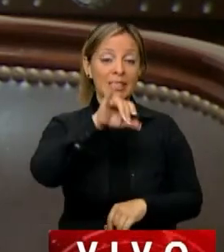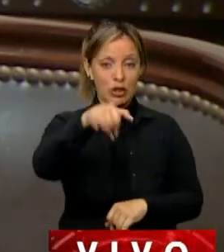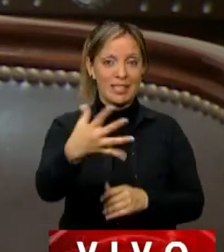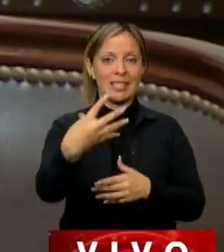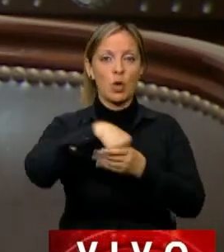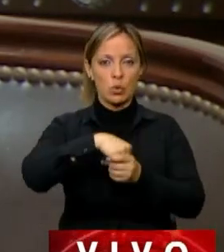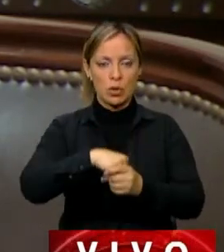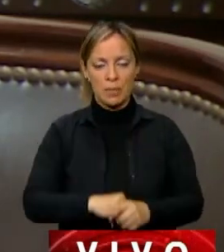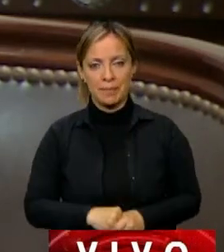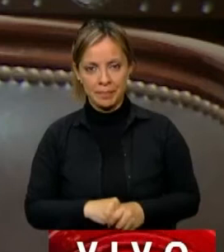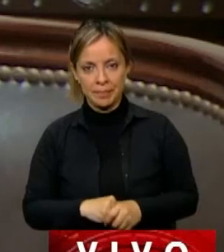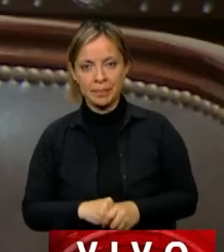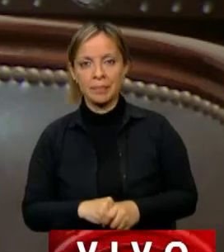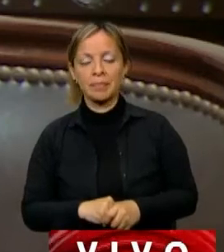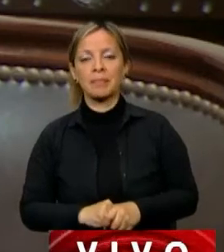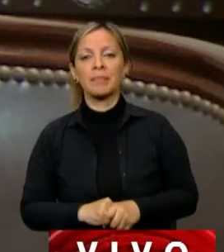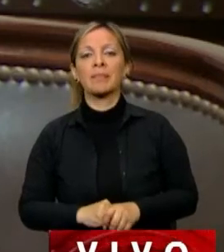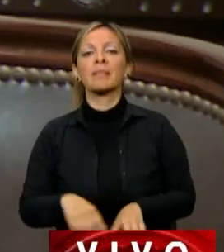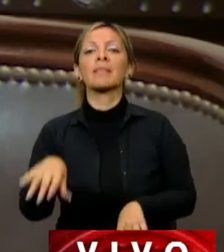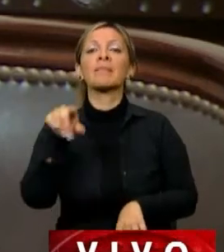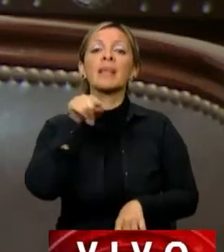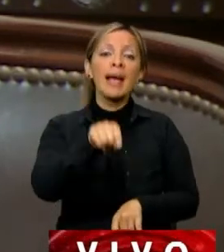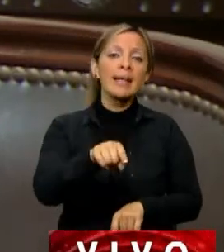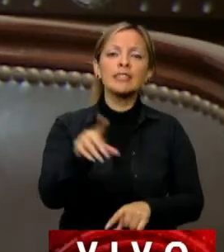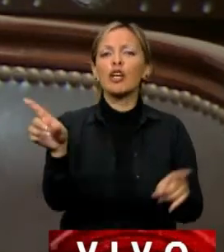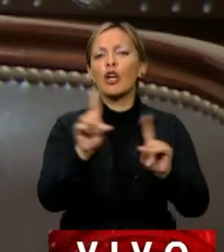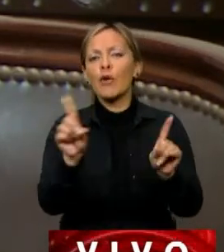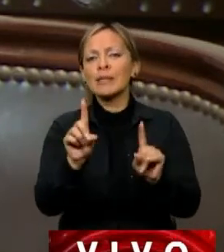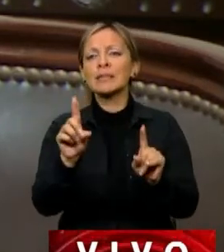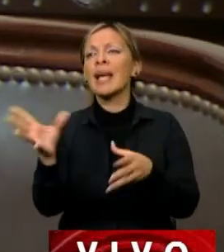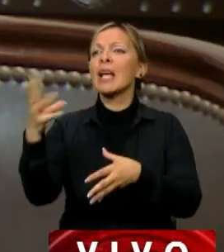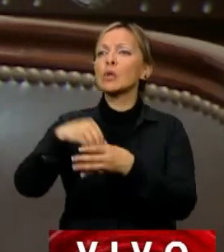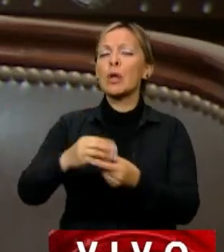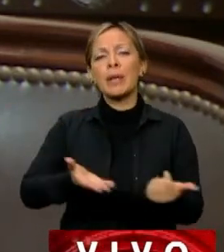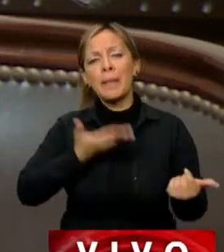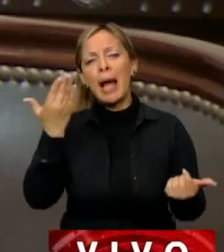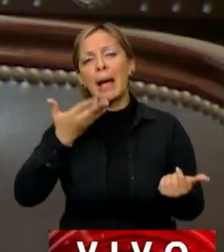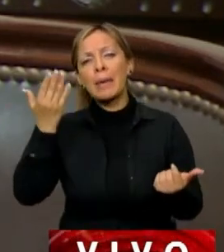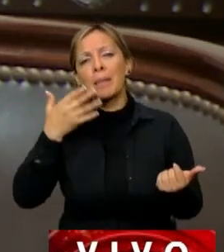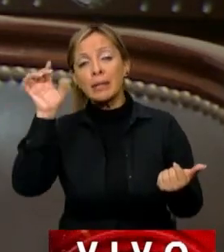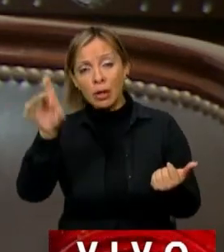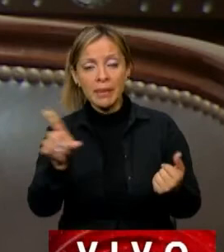inclusión. Esto no se hace solamente la exclusión con el discurso.